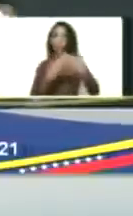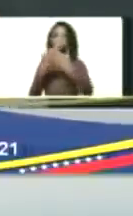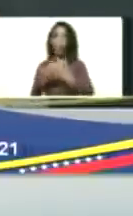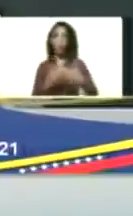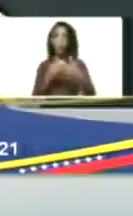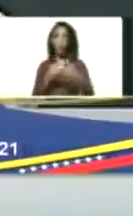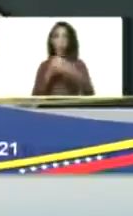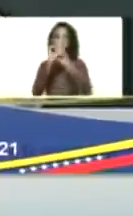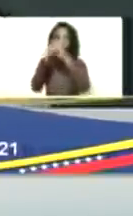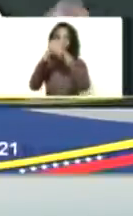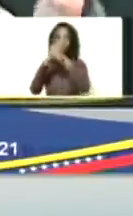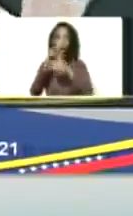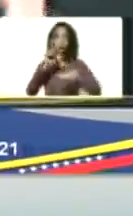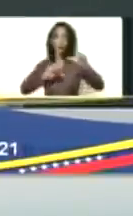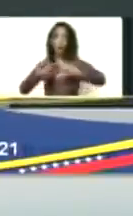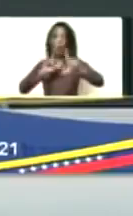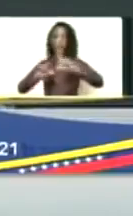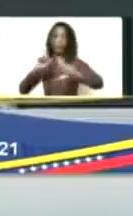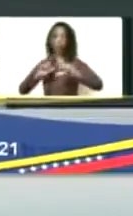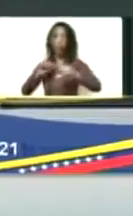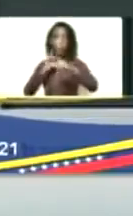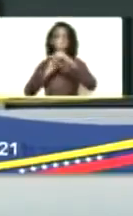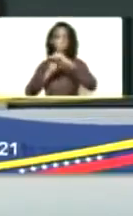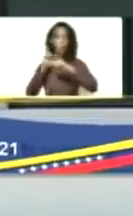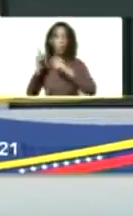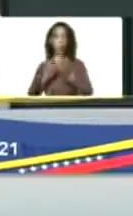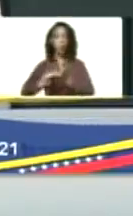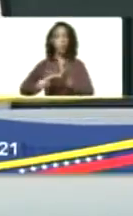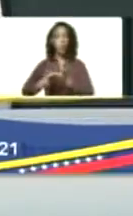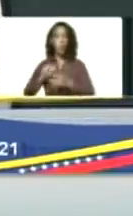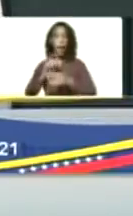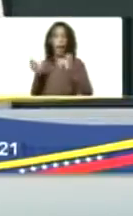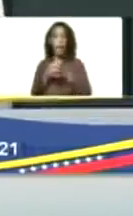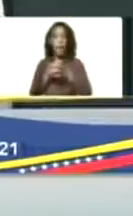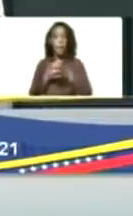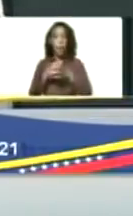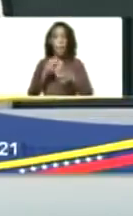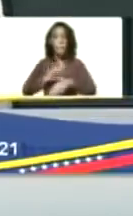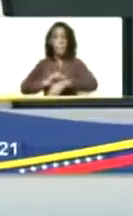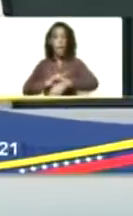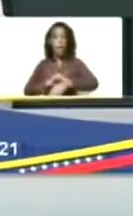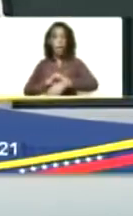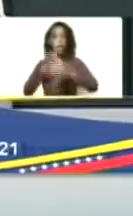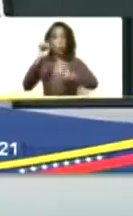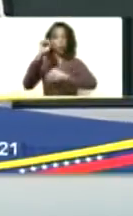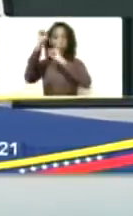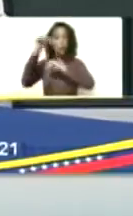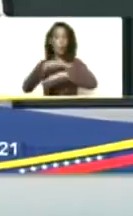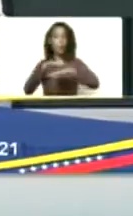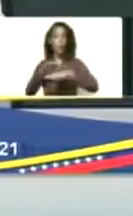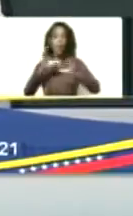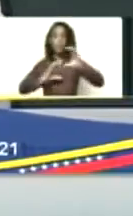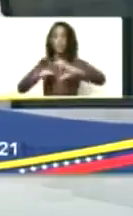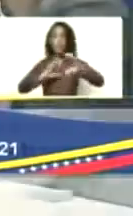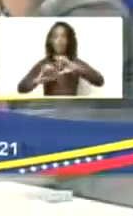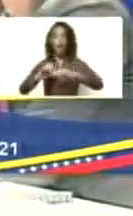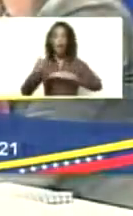microscopía y laboratorios de diagnóstico, la recuperación de equipos médicos en la callapa heroica del Ministerio de Ciencia y